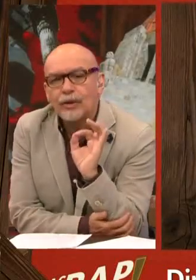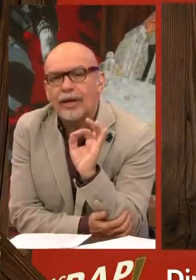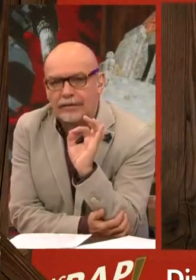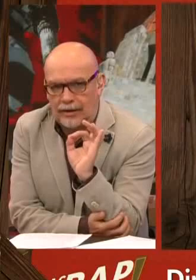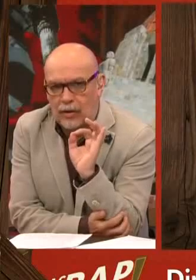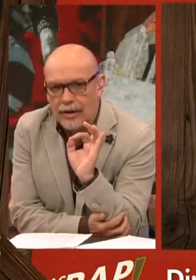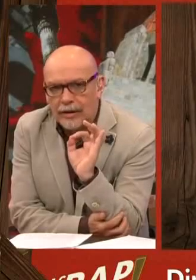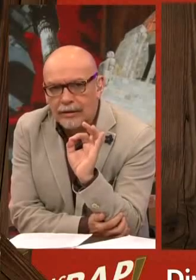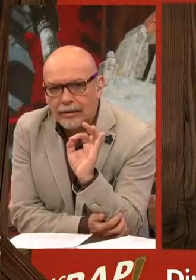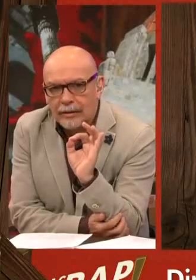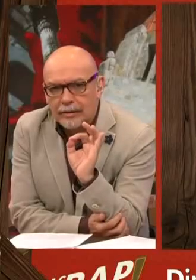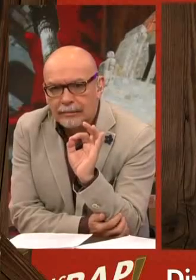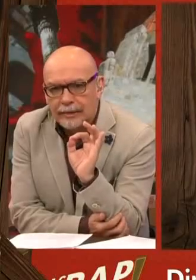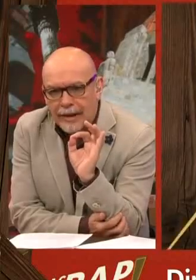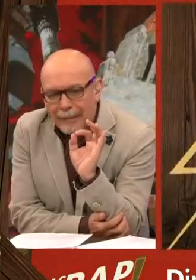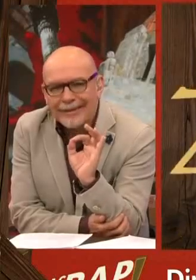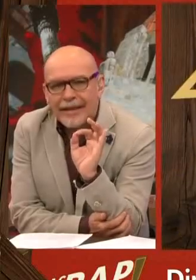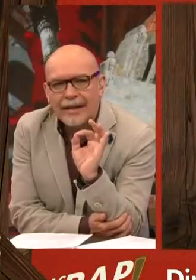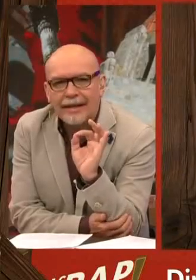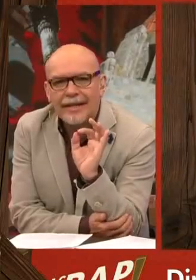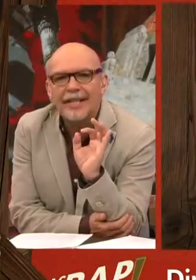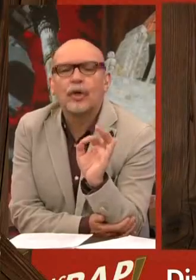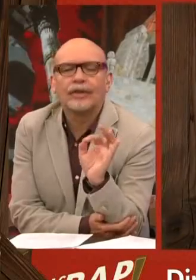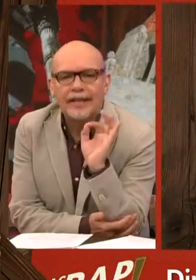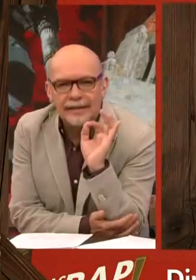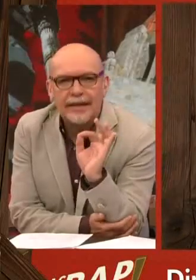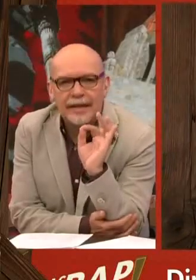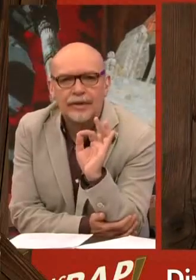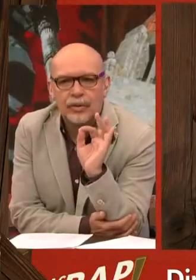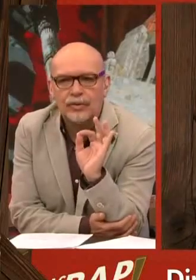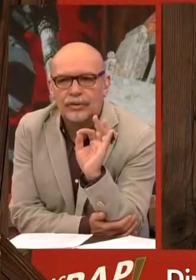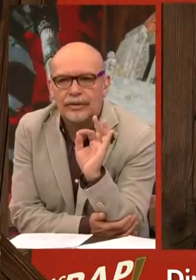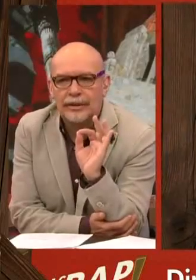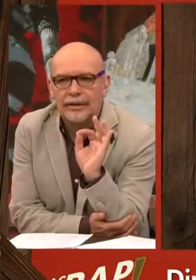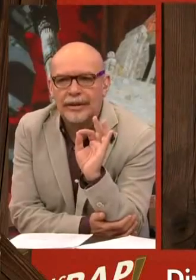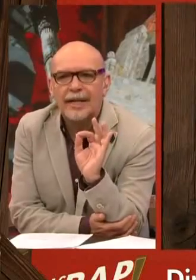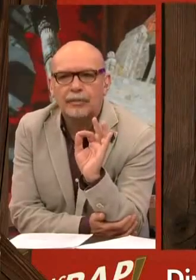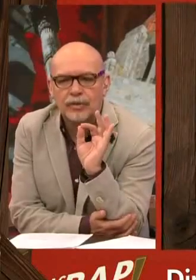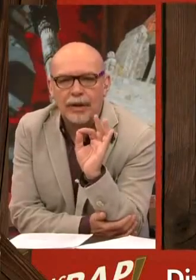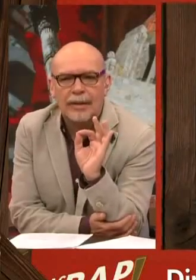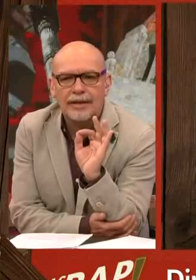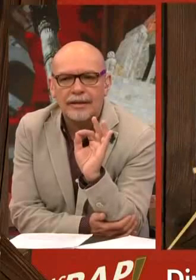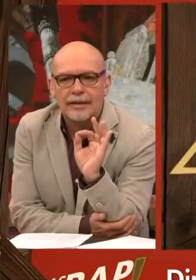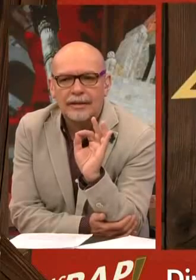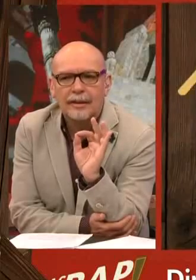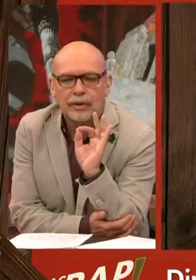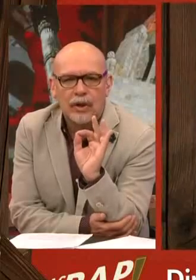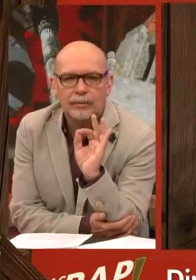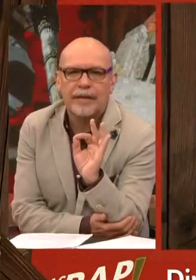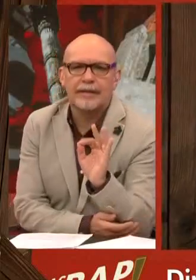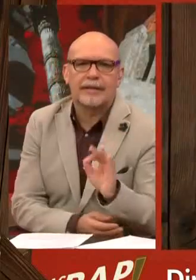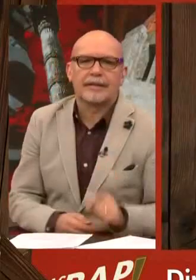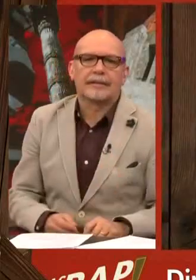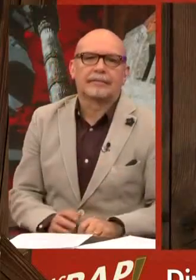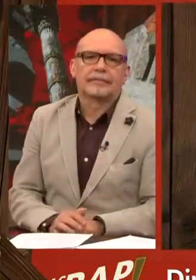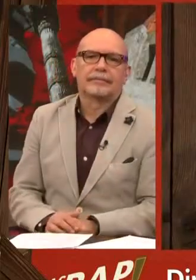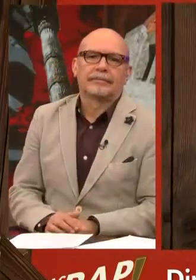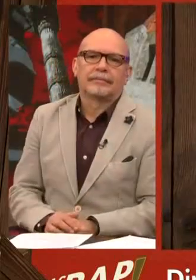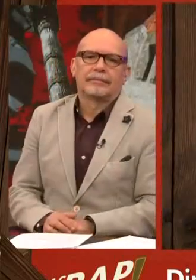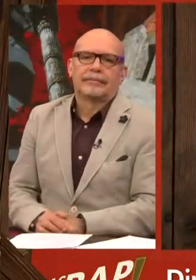como Mauricio Castillo, ¿eh? ¿Qué capacidad de idiotez tienen estos irresponsables diputados